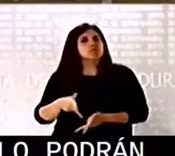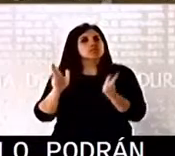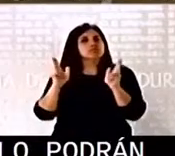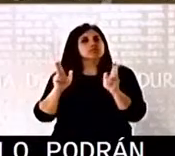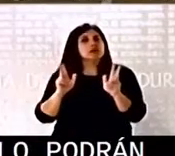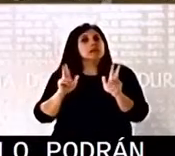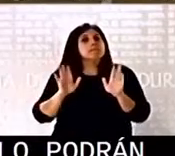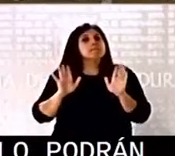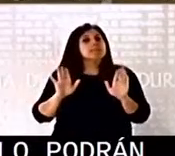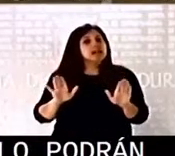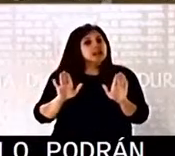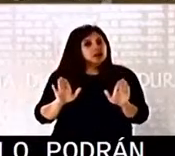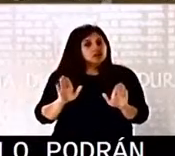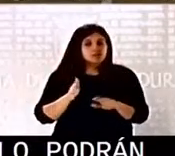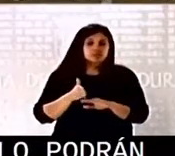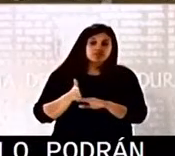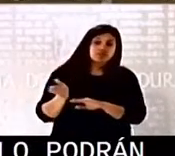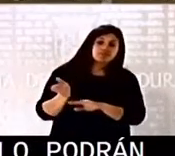pero previamente